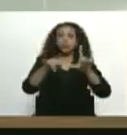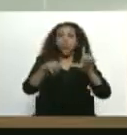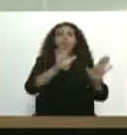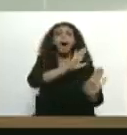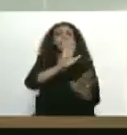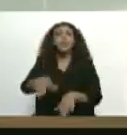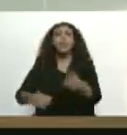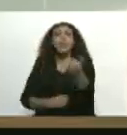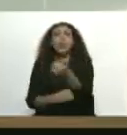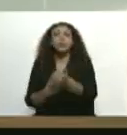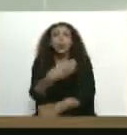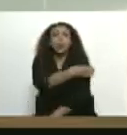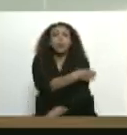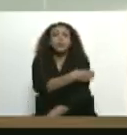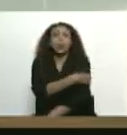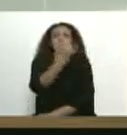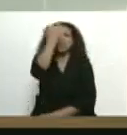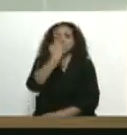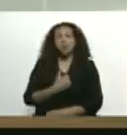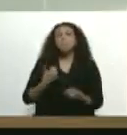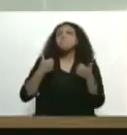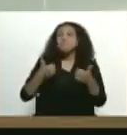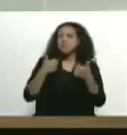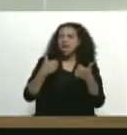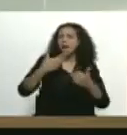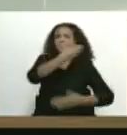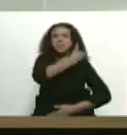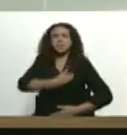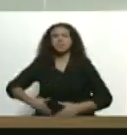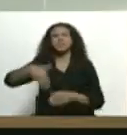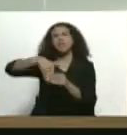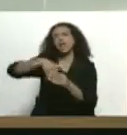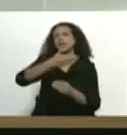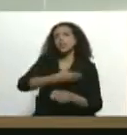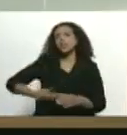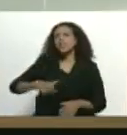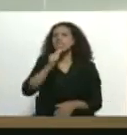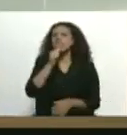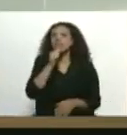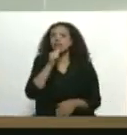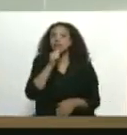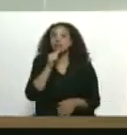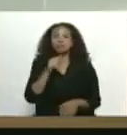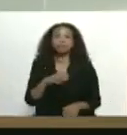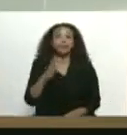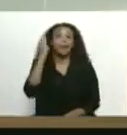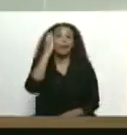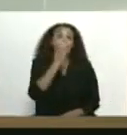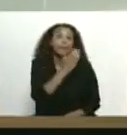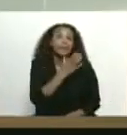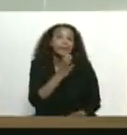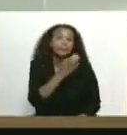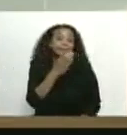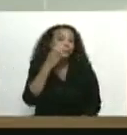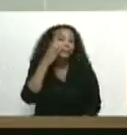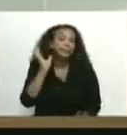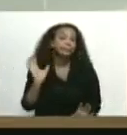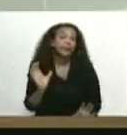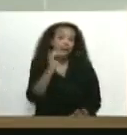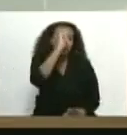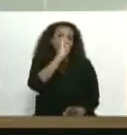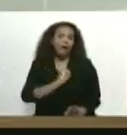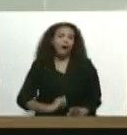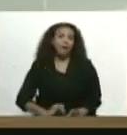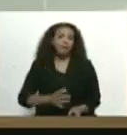al flaco, el flaco es chévere, el flaco presidente. ¿Y quién era el flaco? ¡Capriles! ¡El